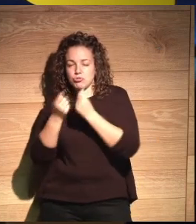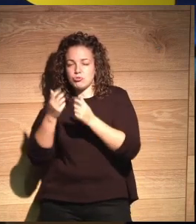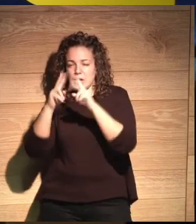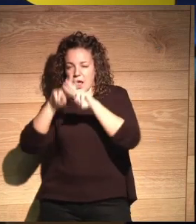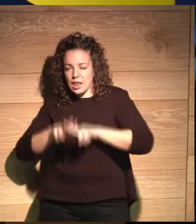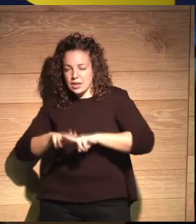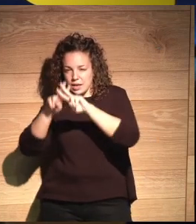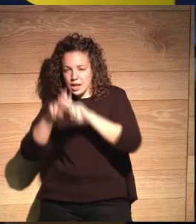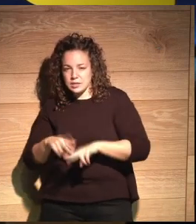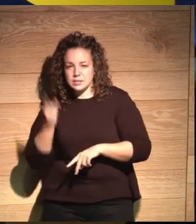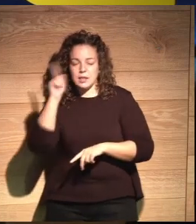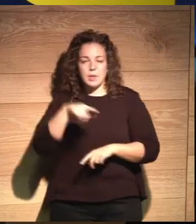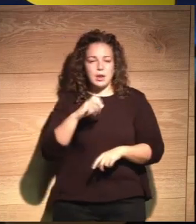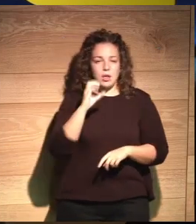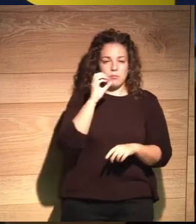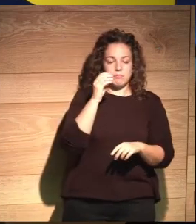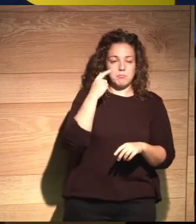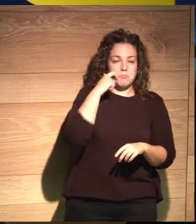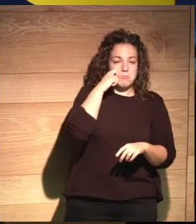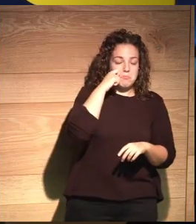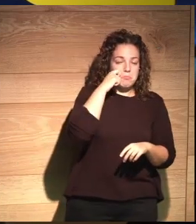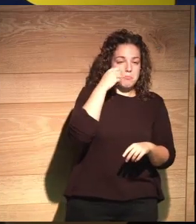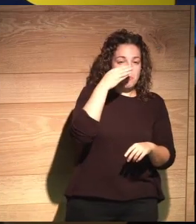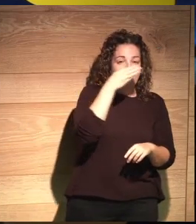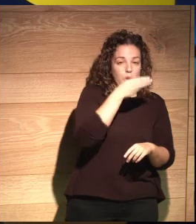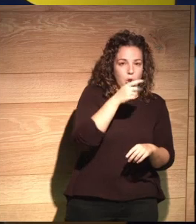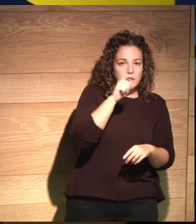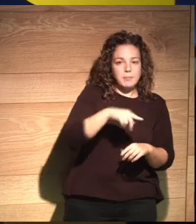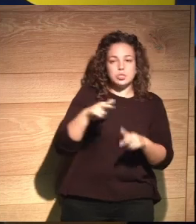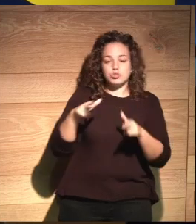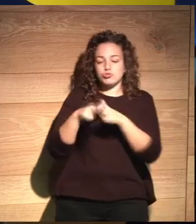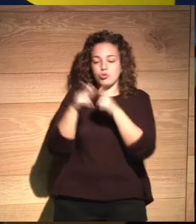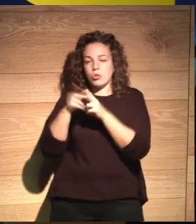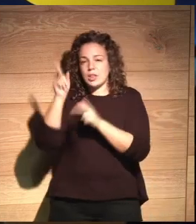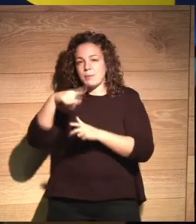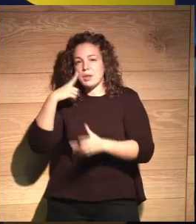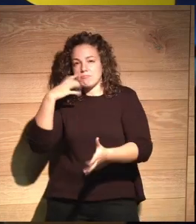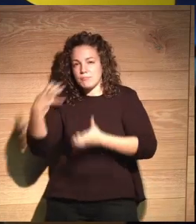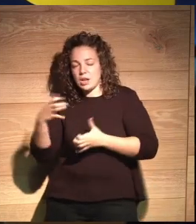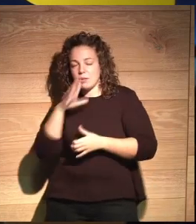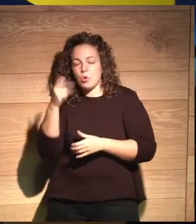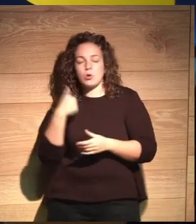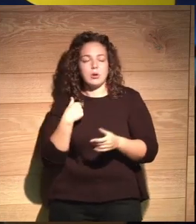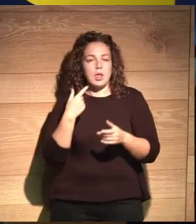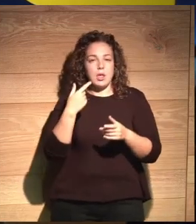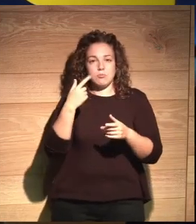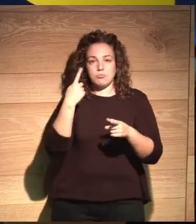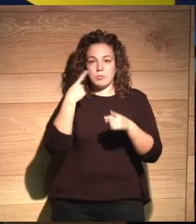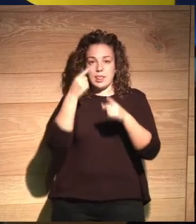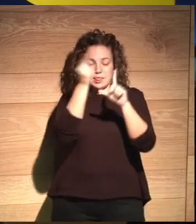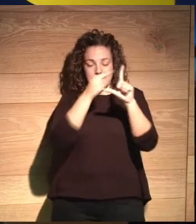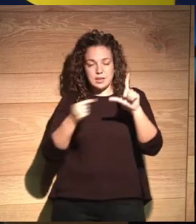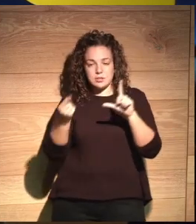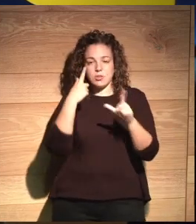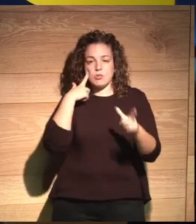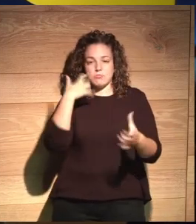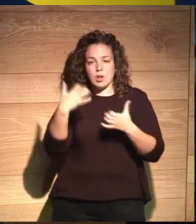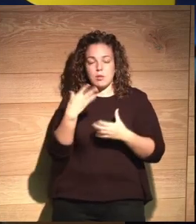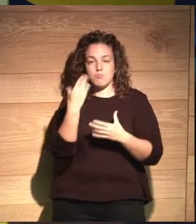los datos la biología la sociología y el arte porque también hace mucho arte en sus en sus diseños en sus